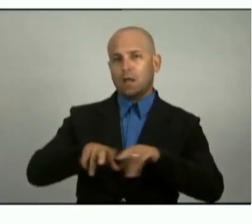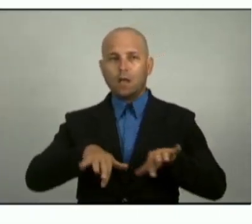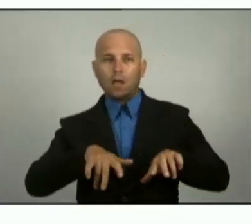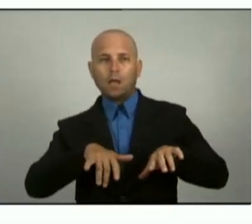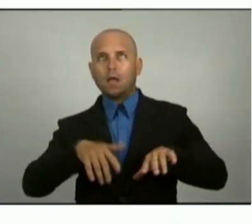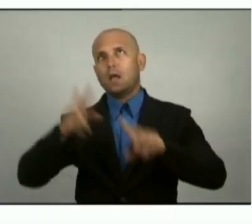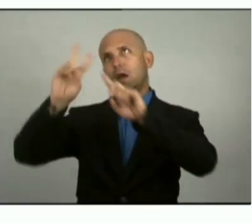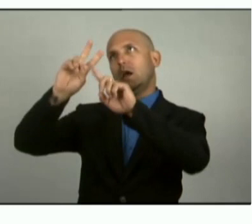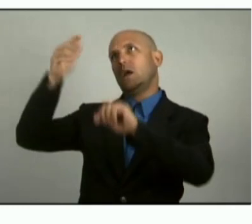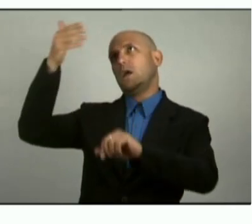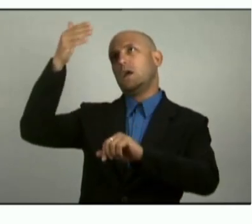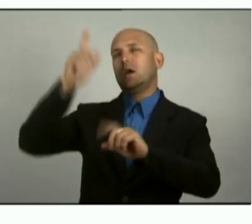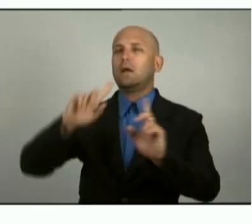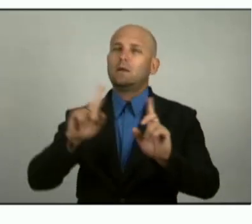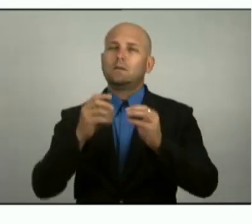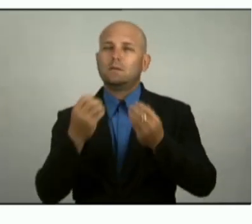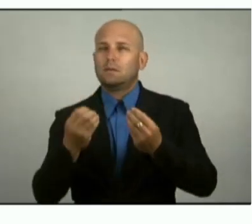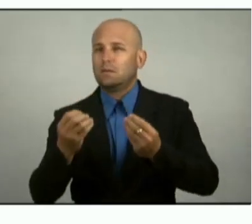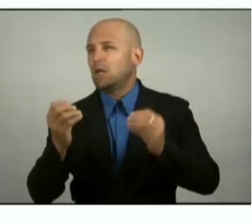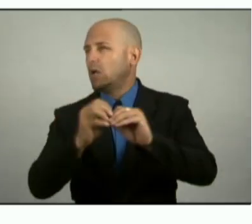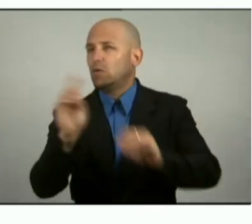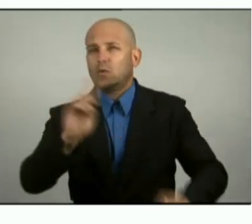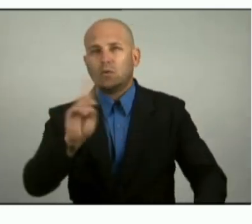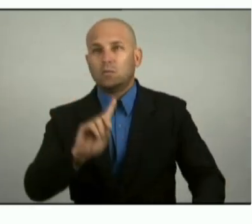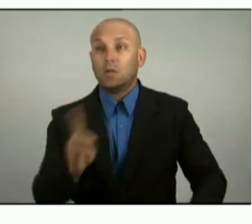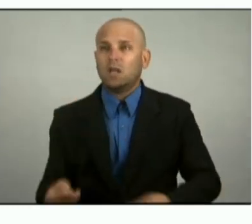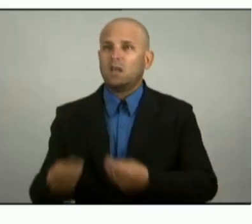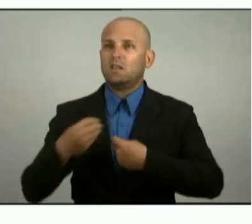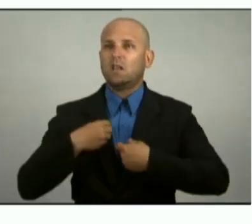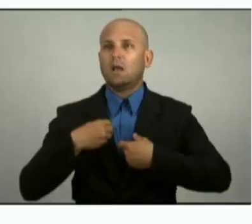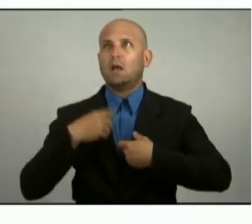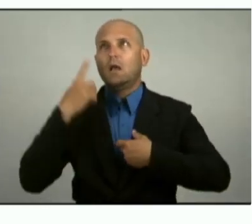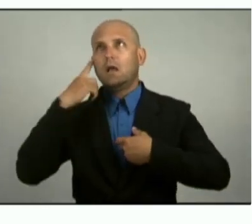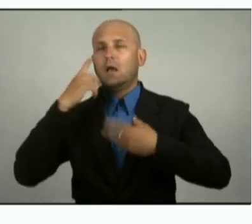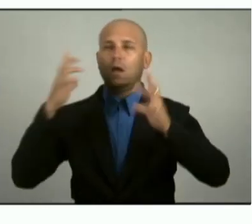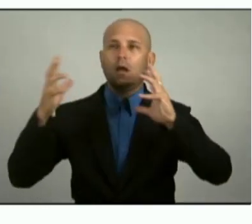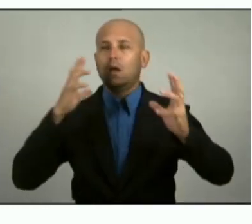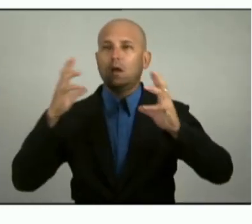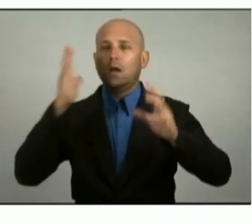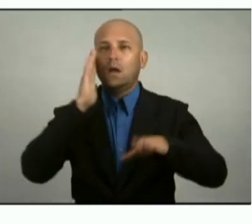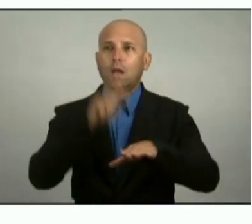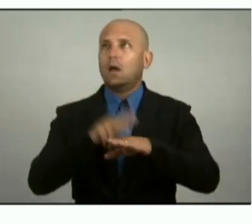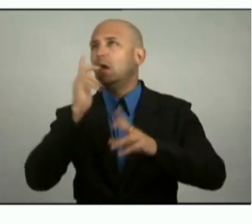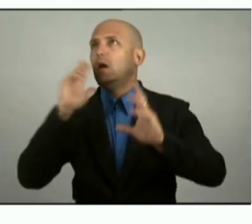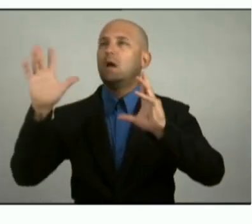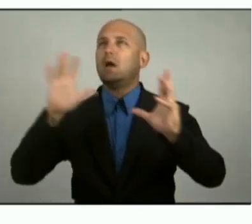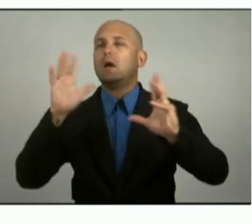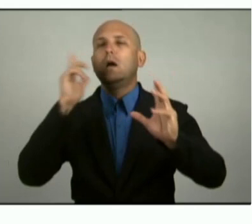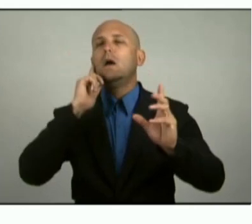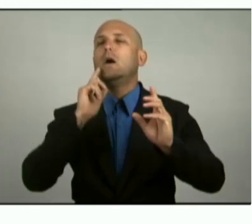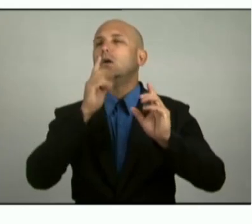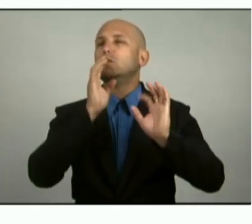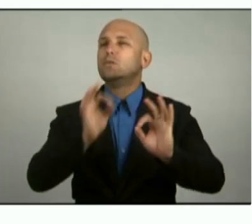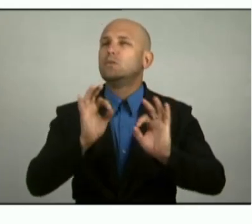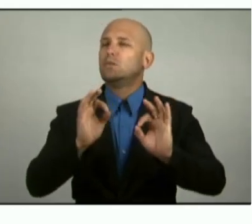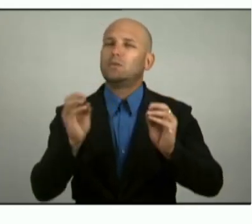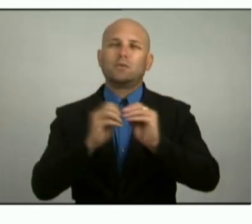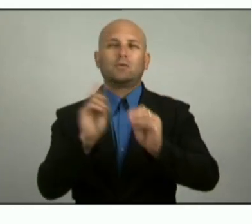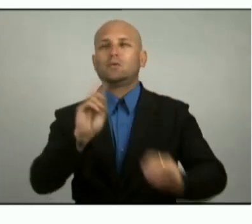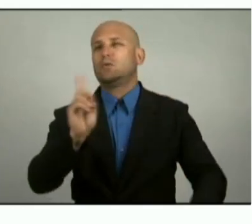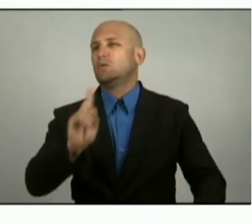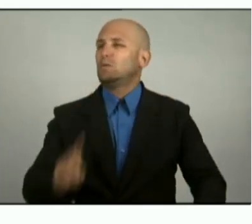mirar la televisión dado que estas acciones pueden generar una relación mental entre la cama y actividades que resultan estimulantes